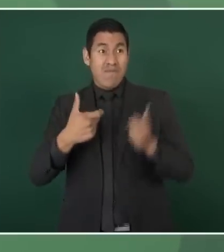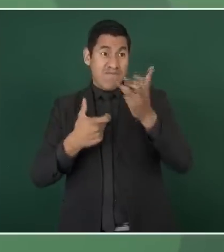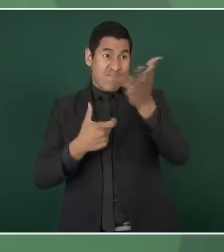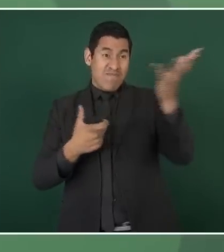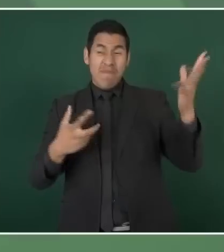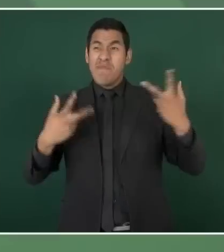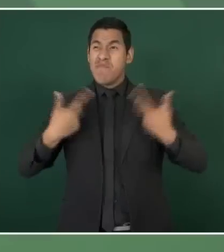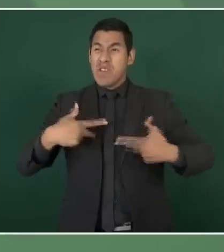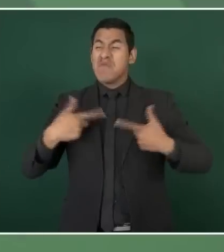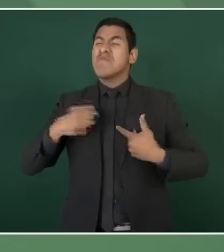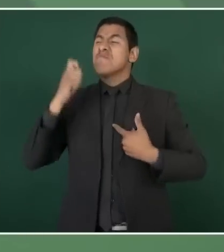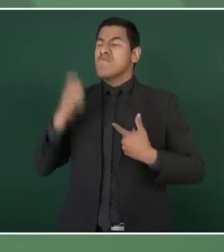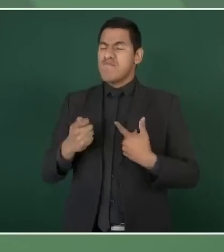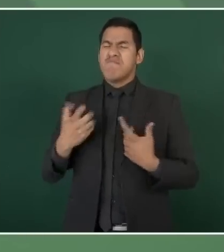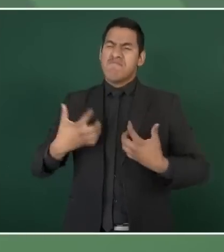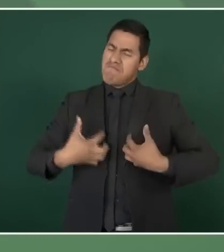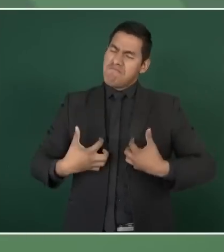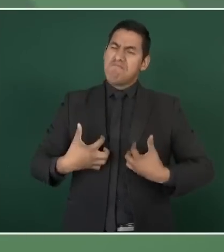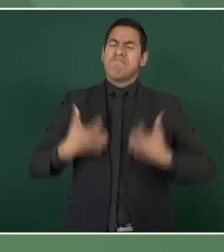Decía Pino Suárez